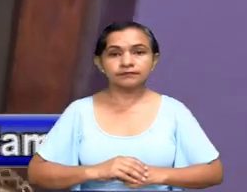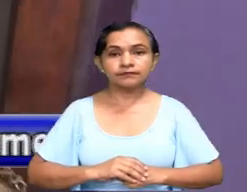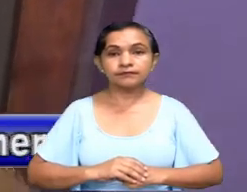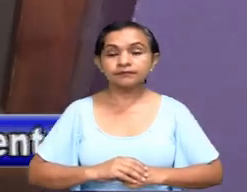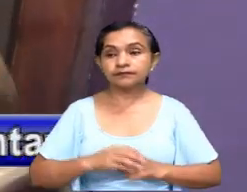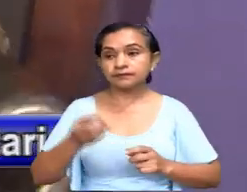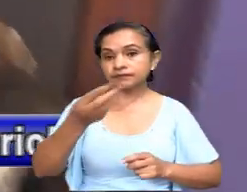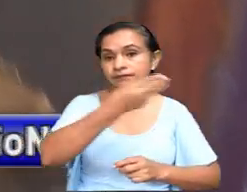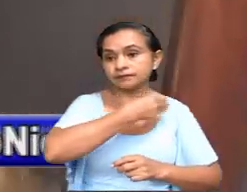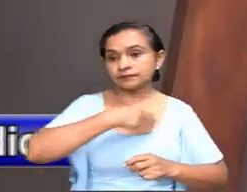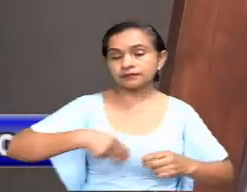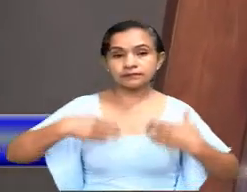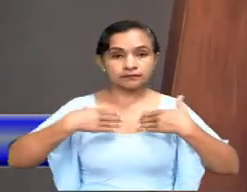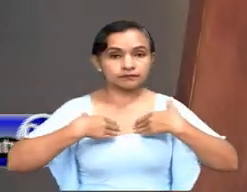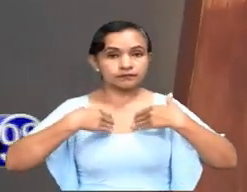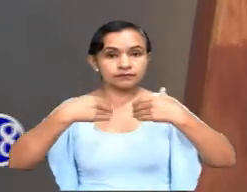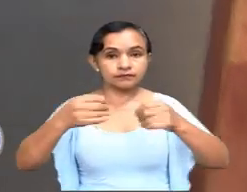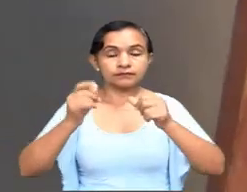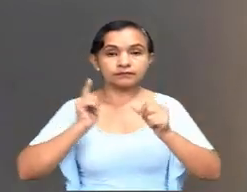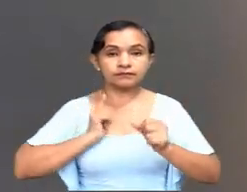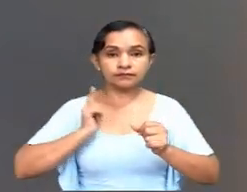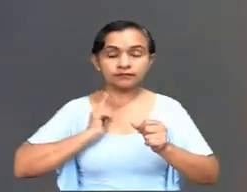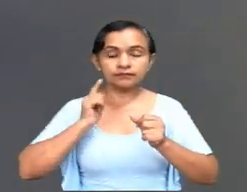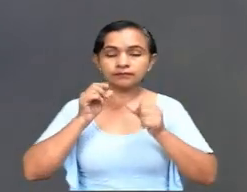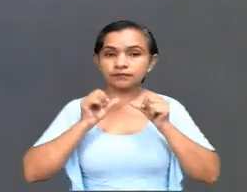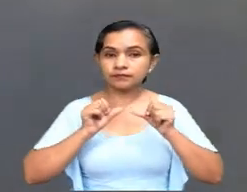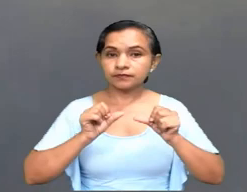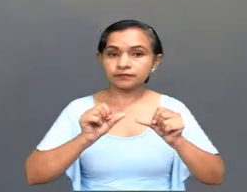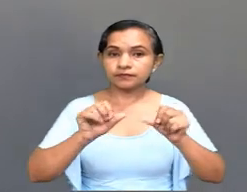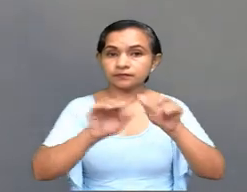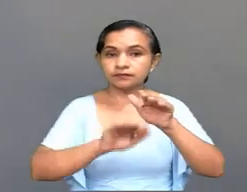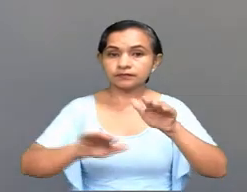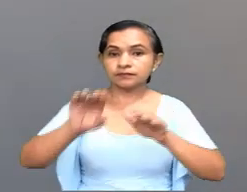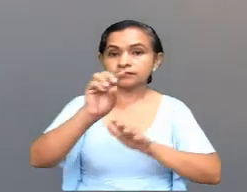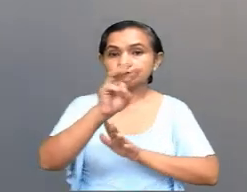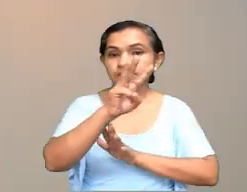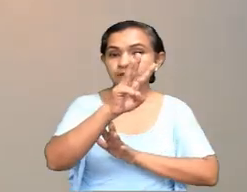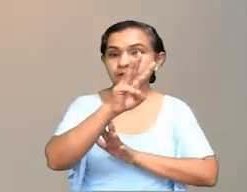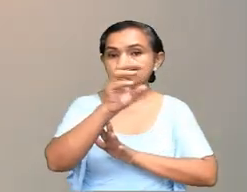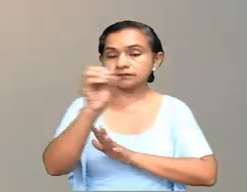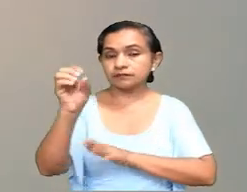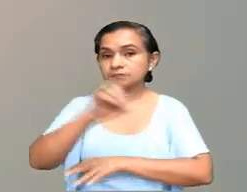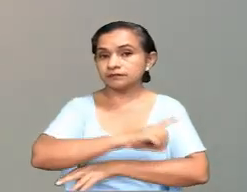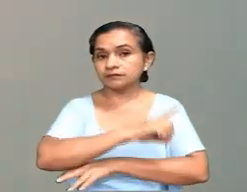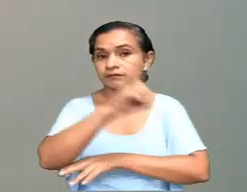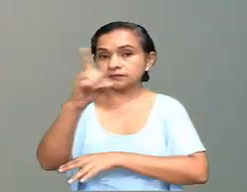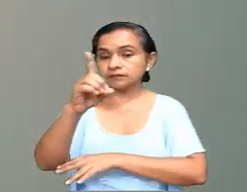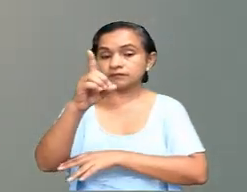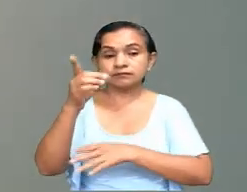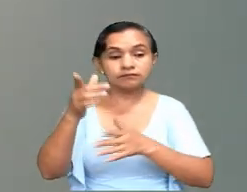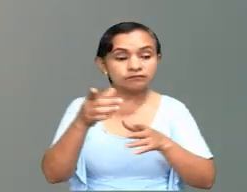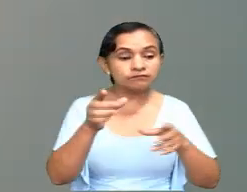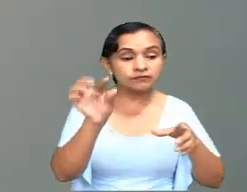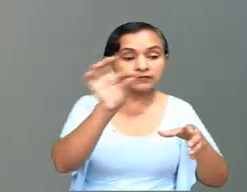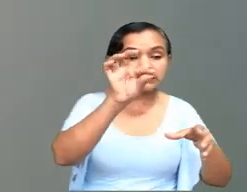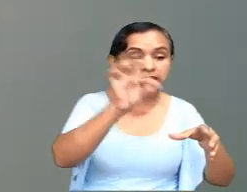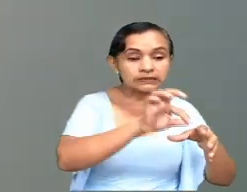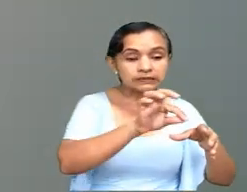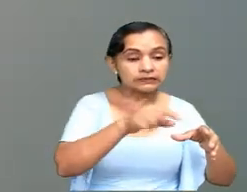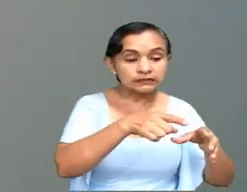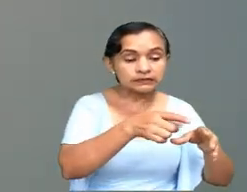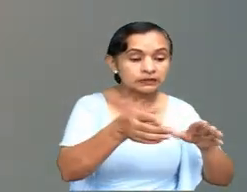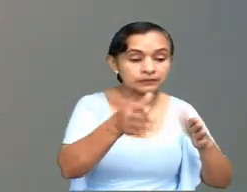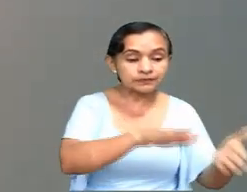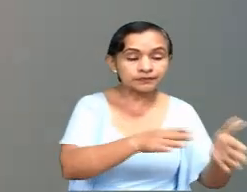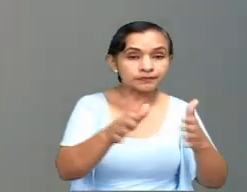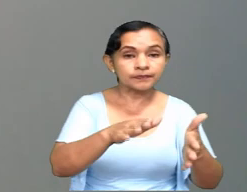El Ministerio de Salud MINSA mantiene una campaña permanente en los más de 300 días del año con el fin de destruir criaderos de mosquitos. Hoy